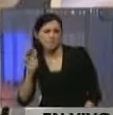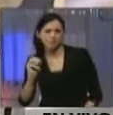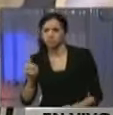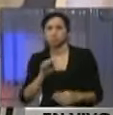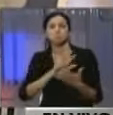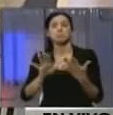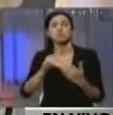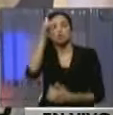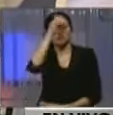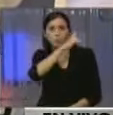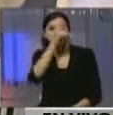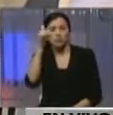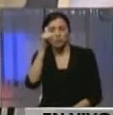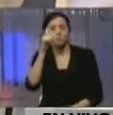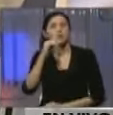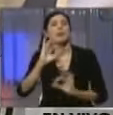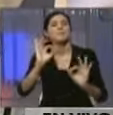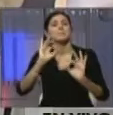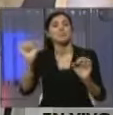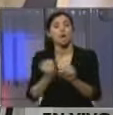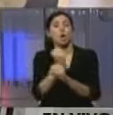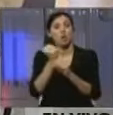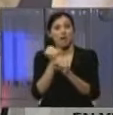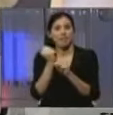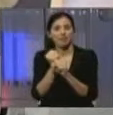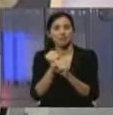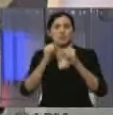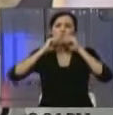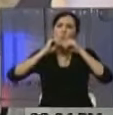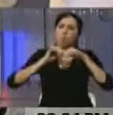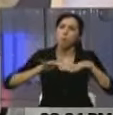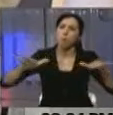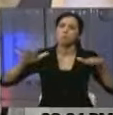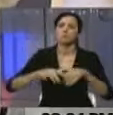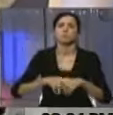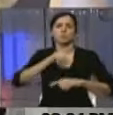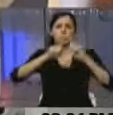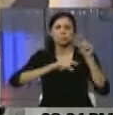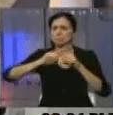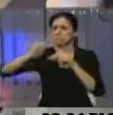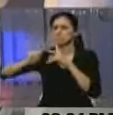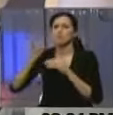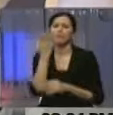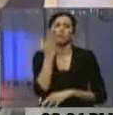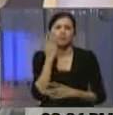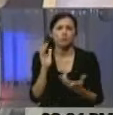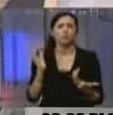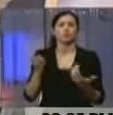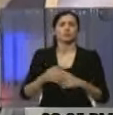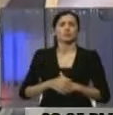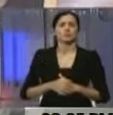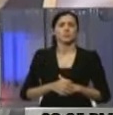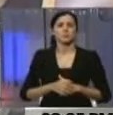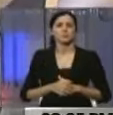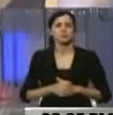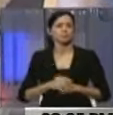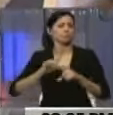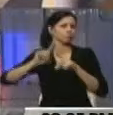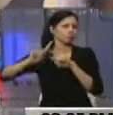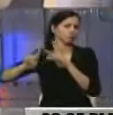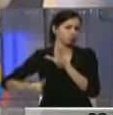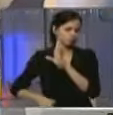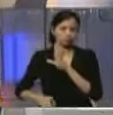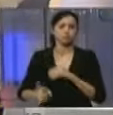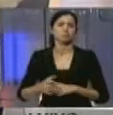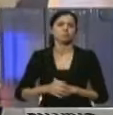mismo domingo vamos a hacer una jornada especial de difusión por las redes, Twitter, Facebook, etcétera,